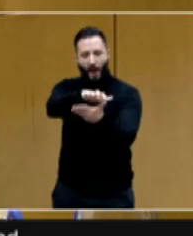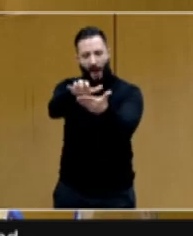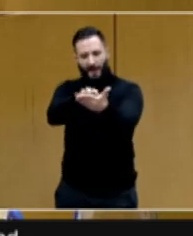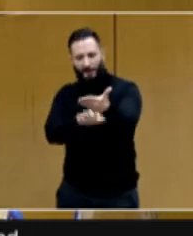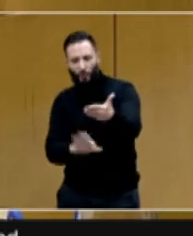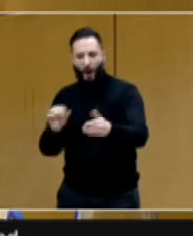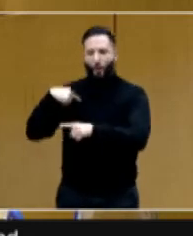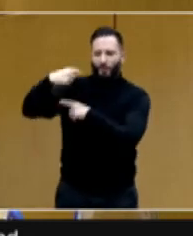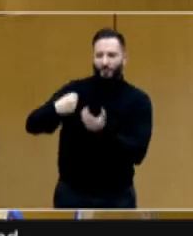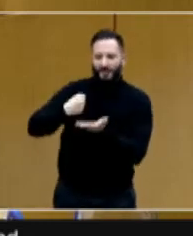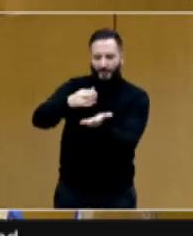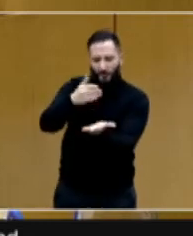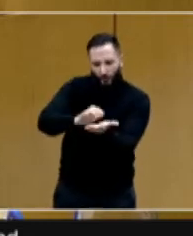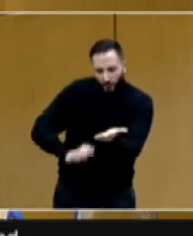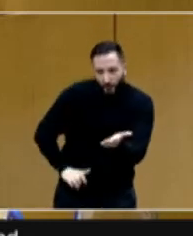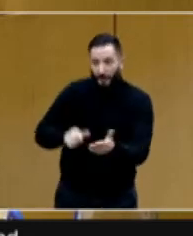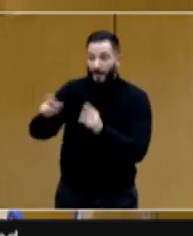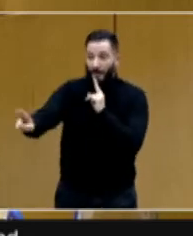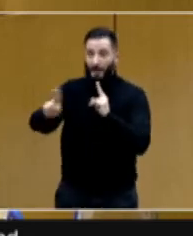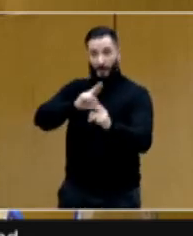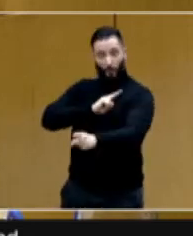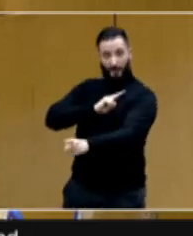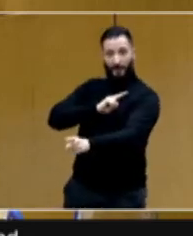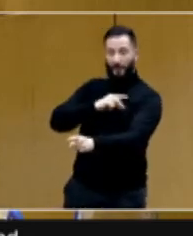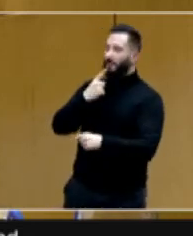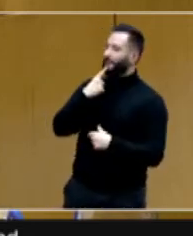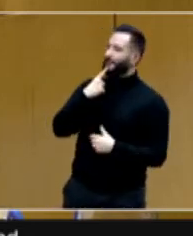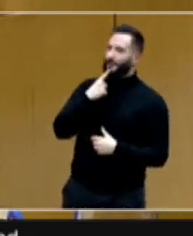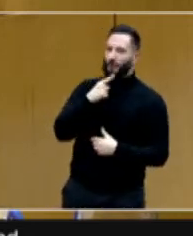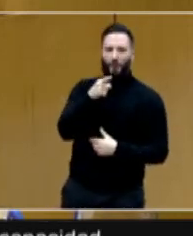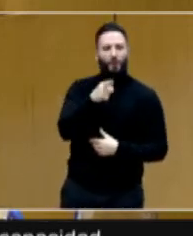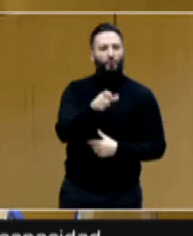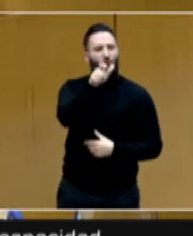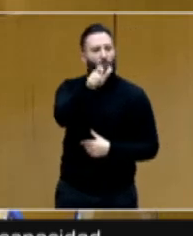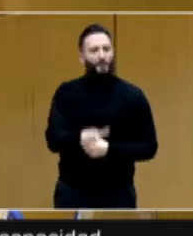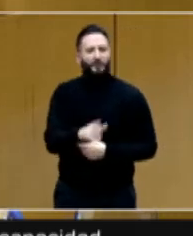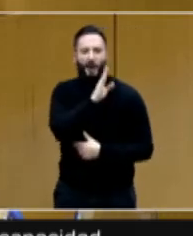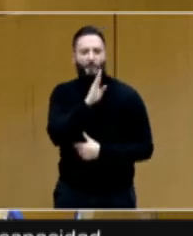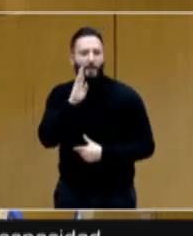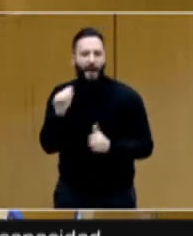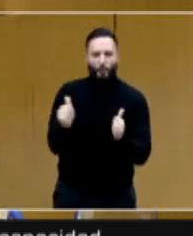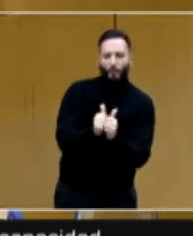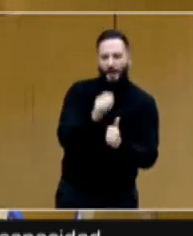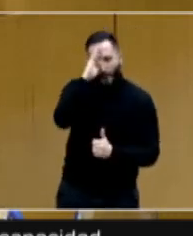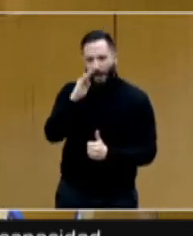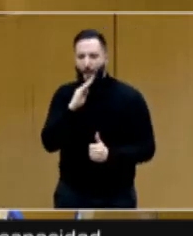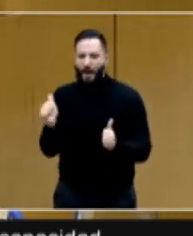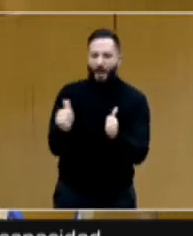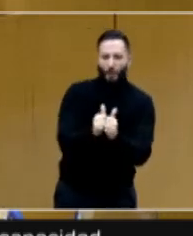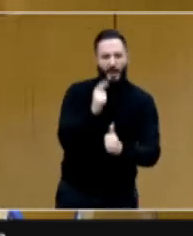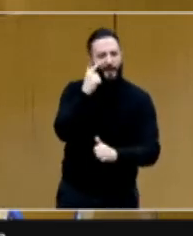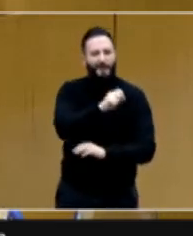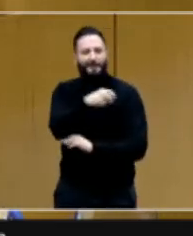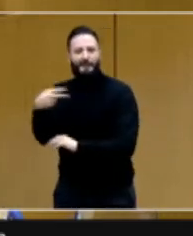un testamento la respuesta de cualquiera de los oficiales o del propio notario sería pues vemos usted con su papá o con su mamá venga usted con la sentencia de incapacidad y